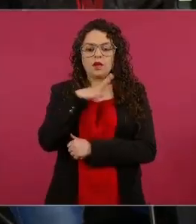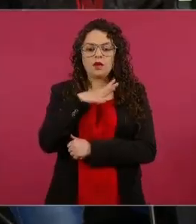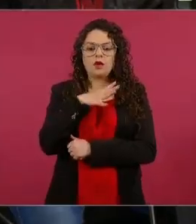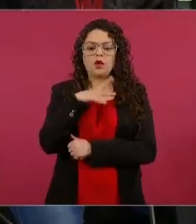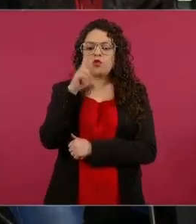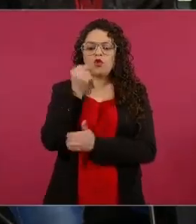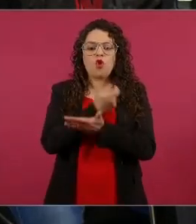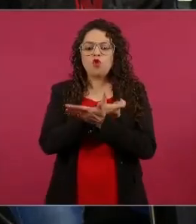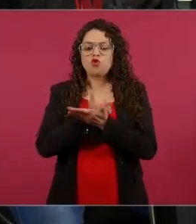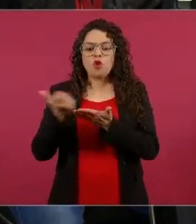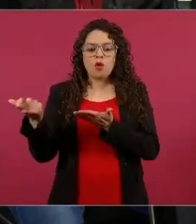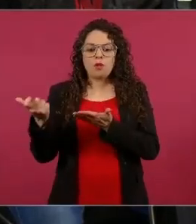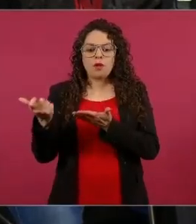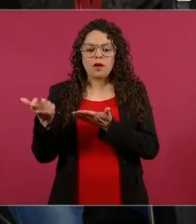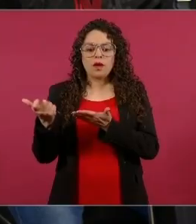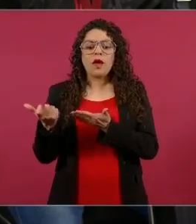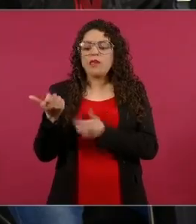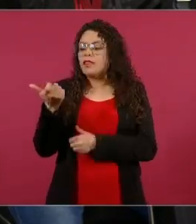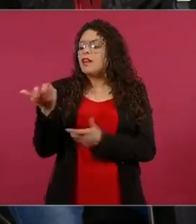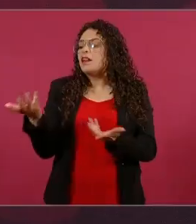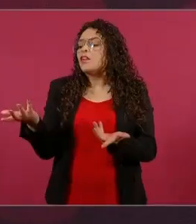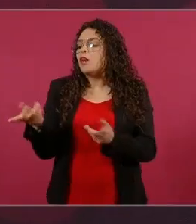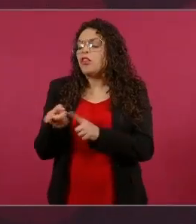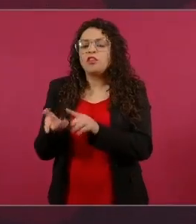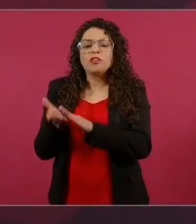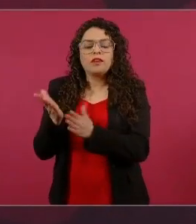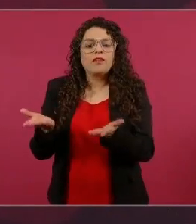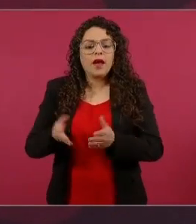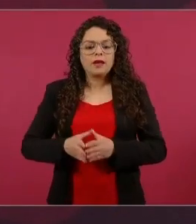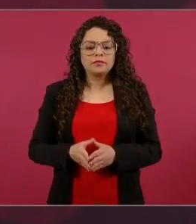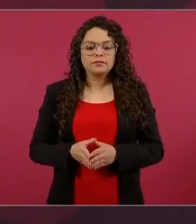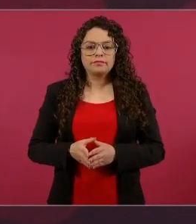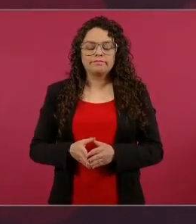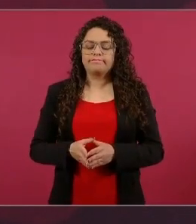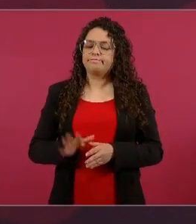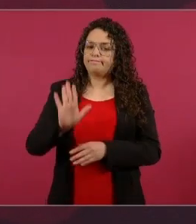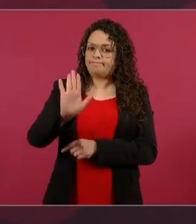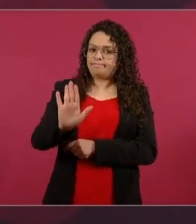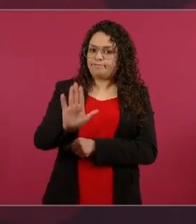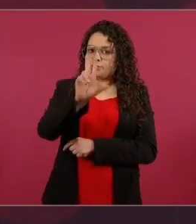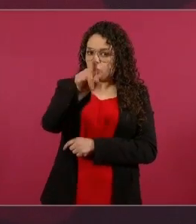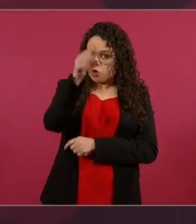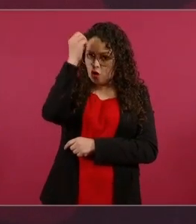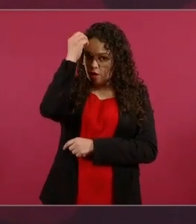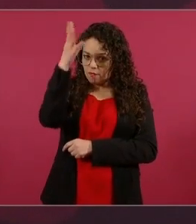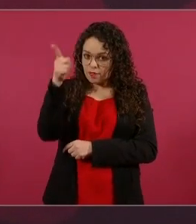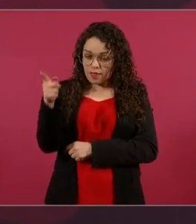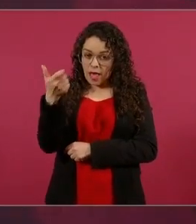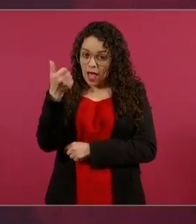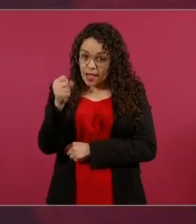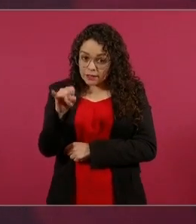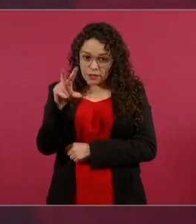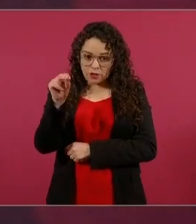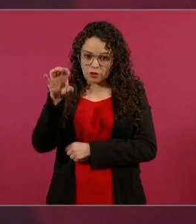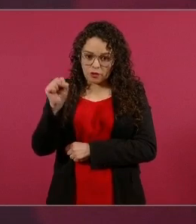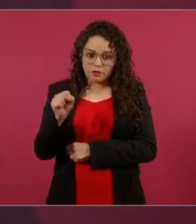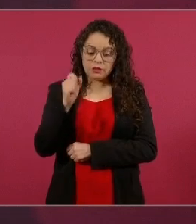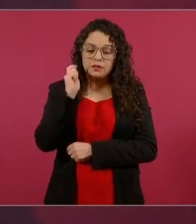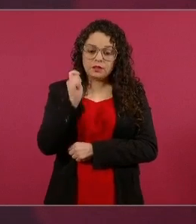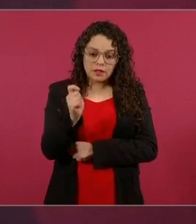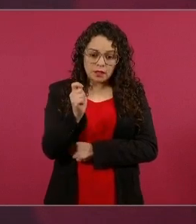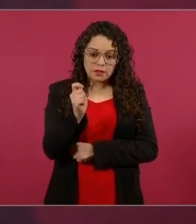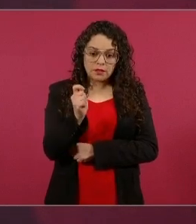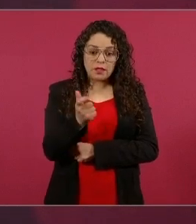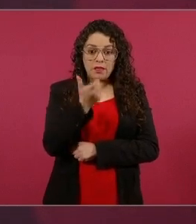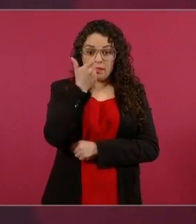Y a dónde qué fin tiene ese recurso no funciona así recordar que el presupuesto tiene el principio de anualidad y